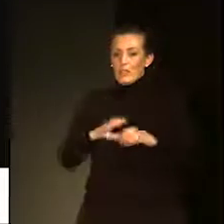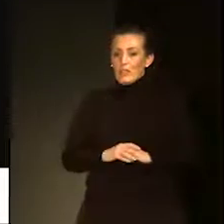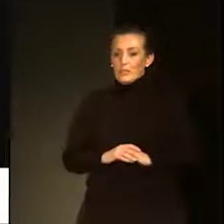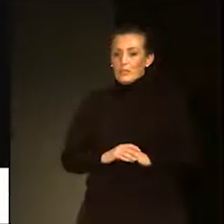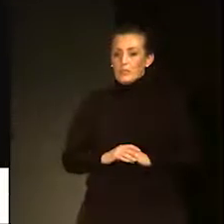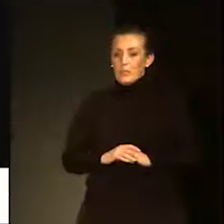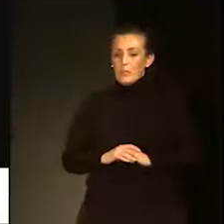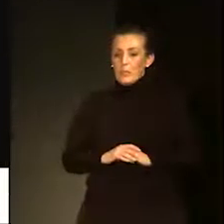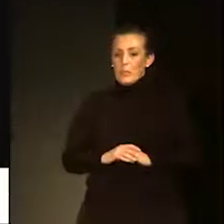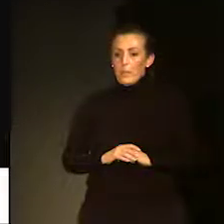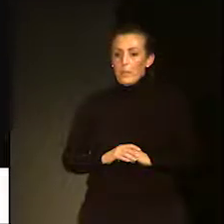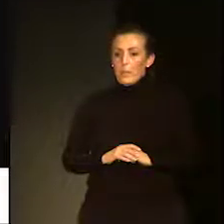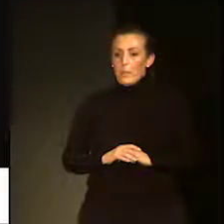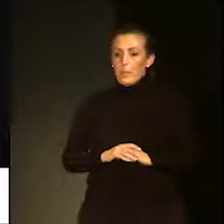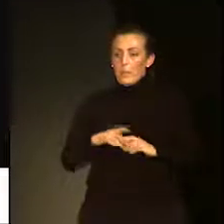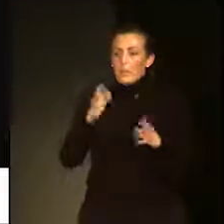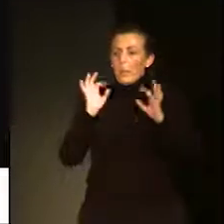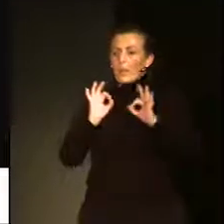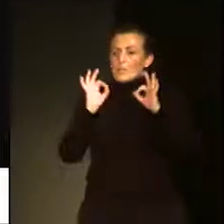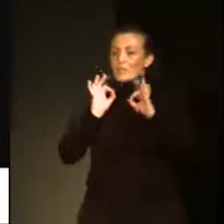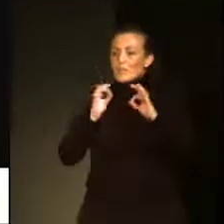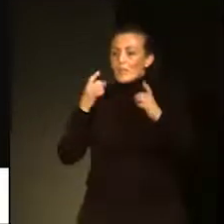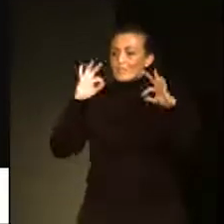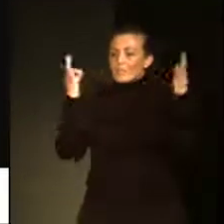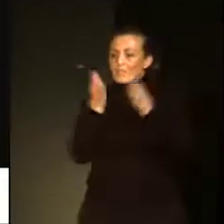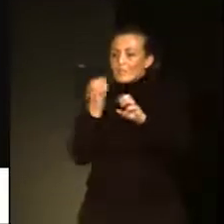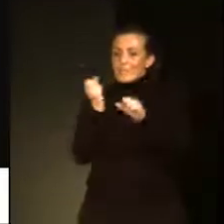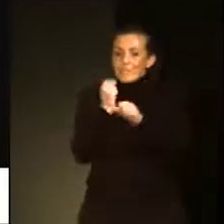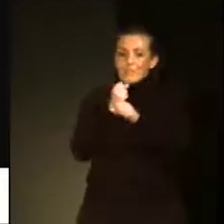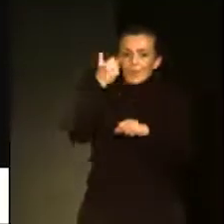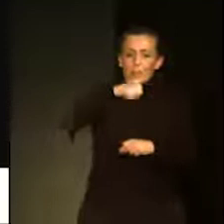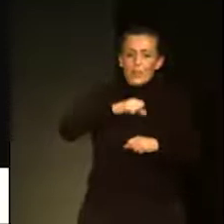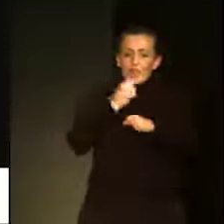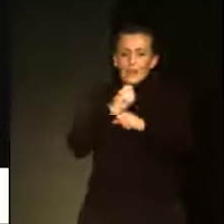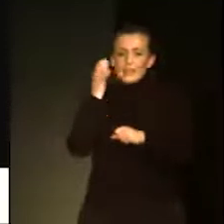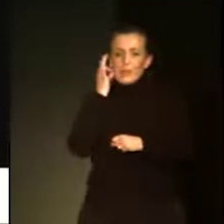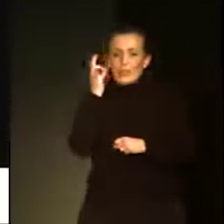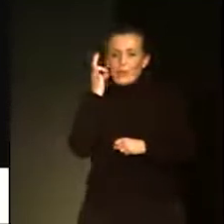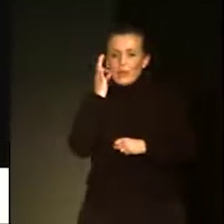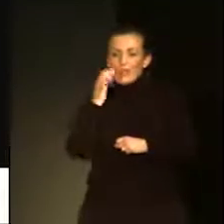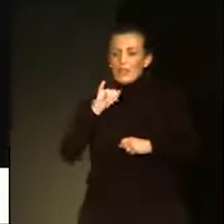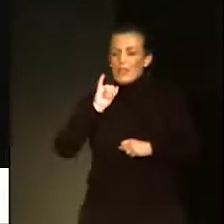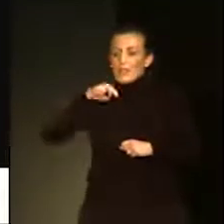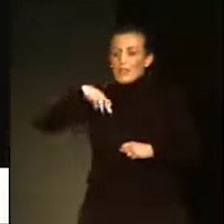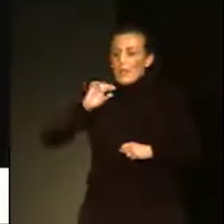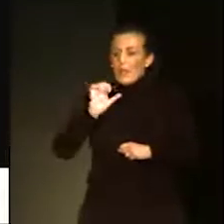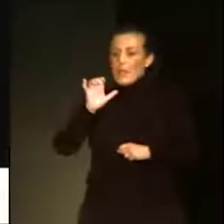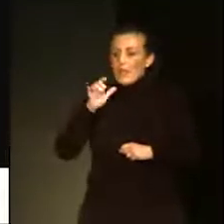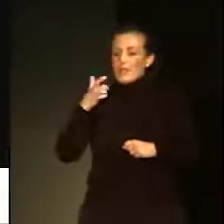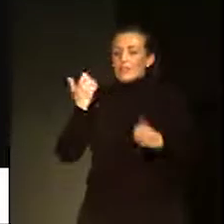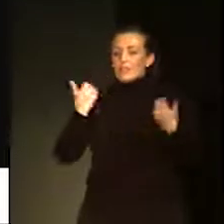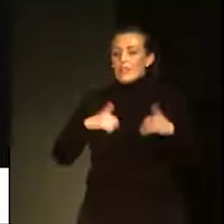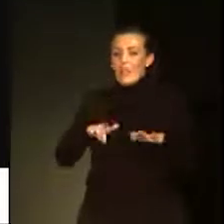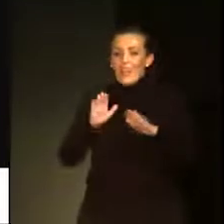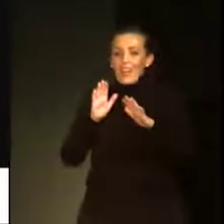de la parte cordobesa, en este caso los trabajadores y trabajadoras del IMAE, y podremos